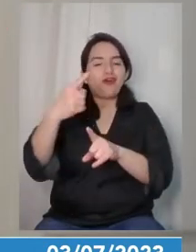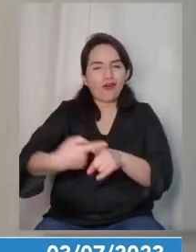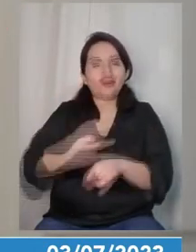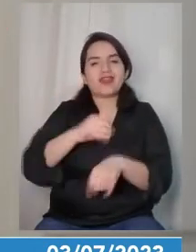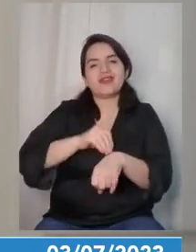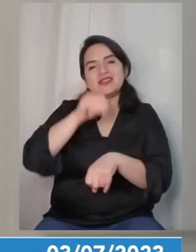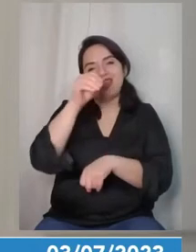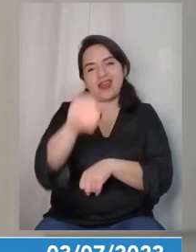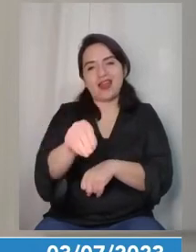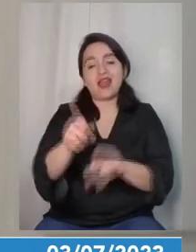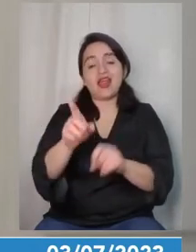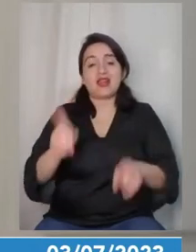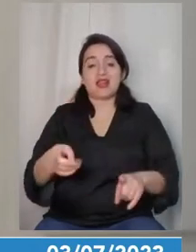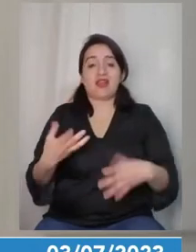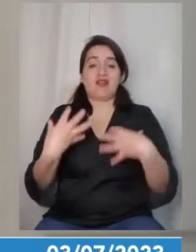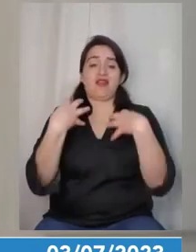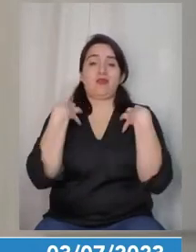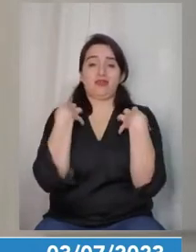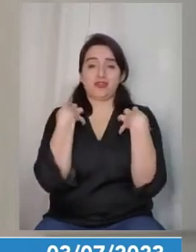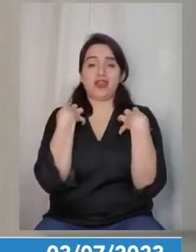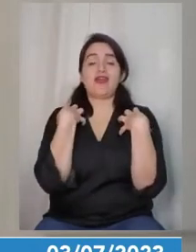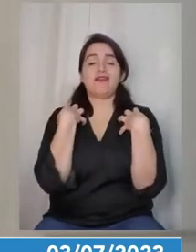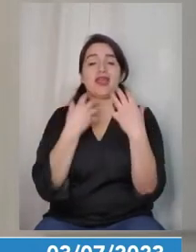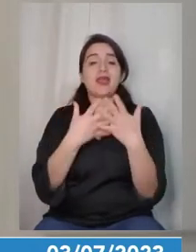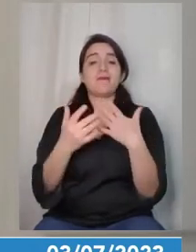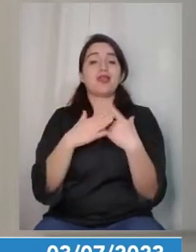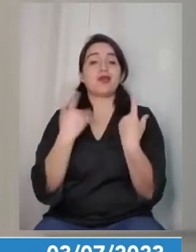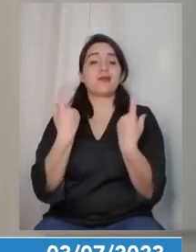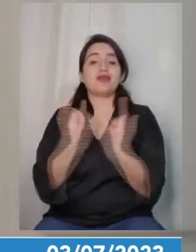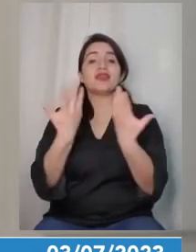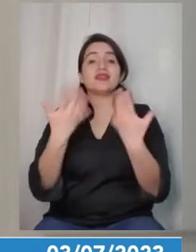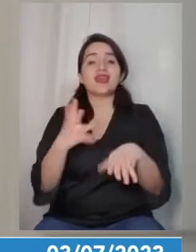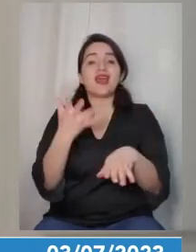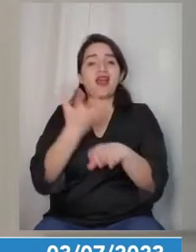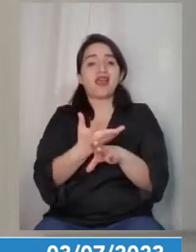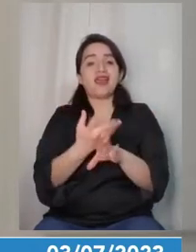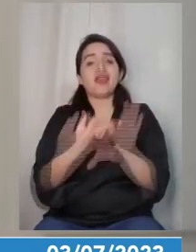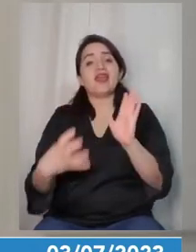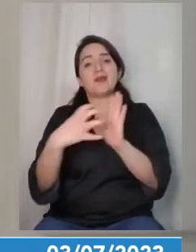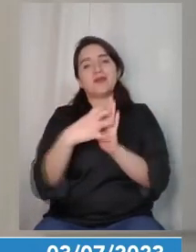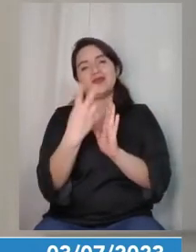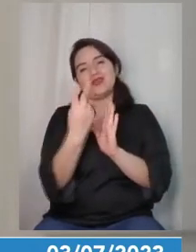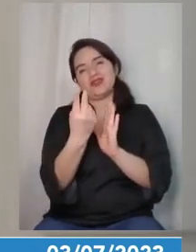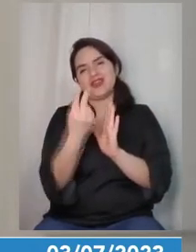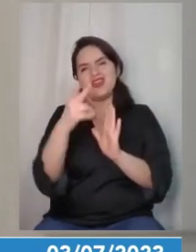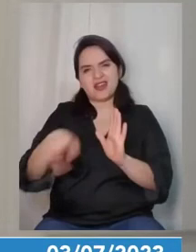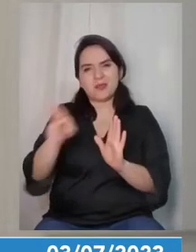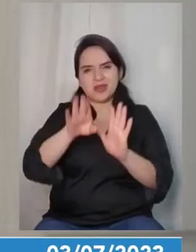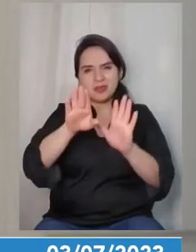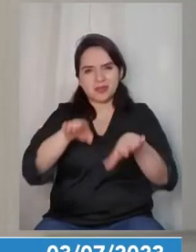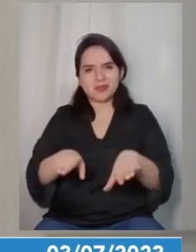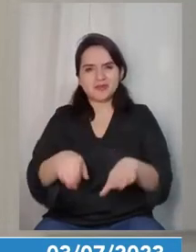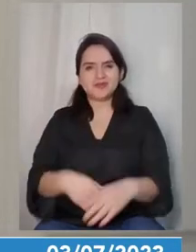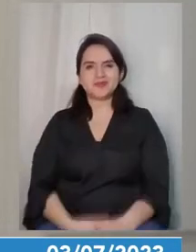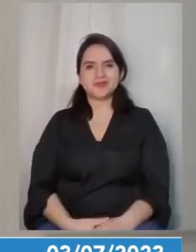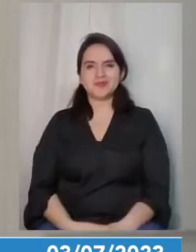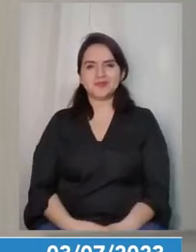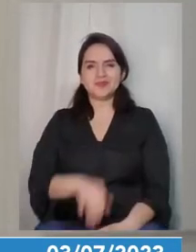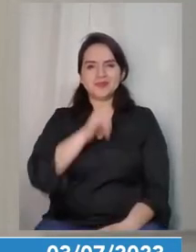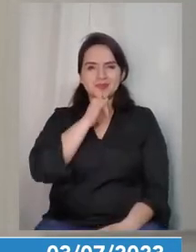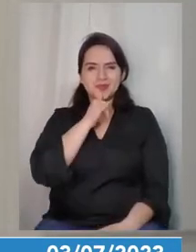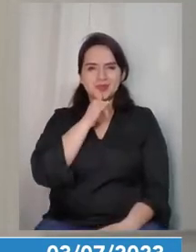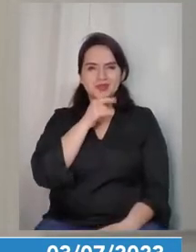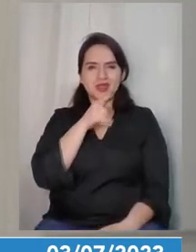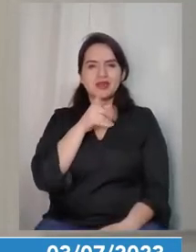protección de medio ambiente que ya está en el artículo 12, entonces sería como una repetición. No sé si ahí le contesto